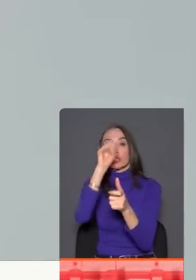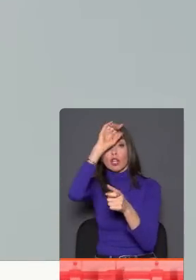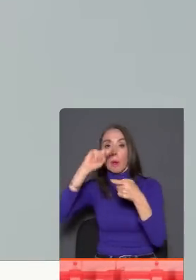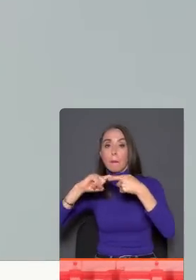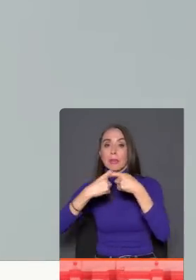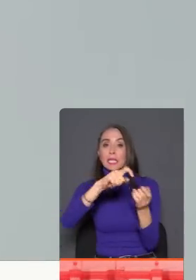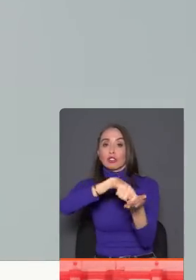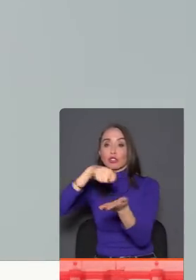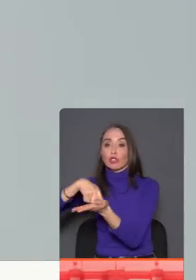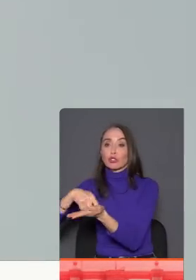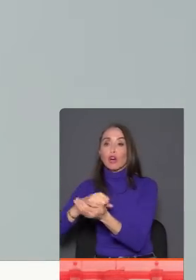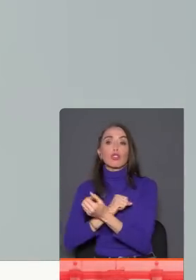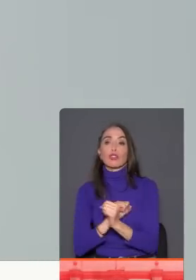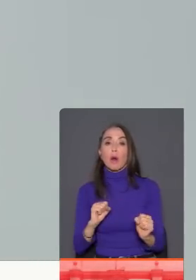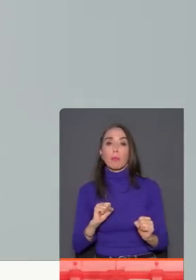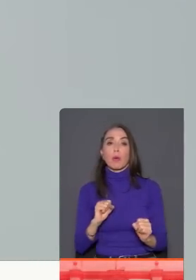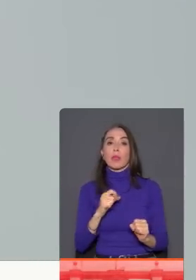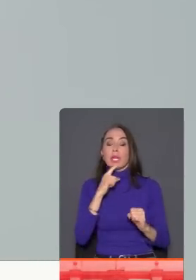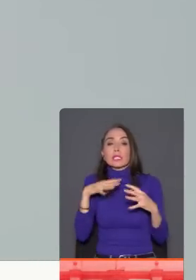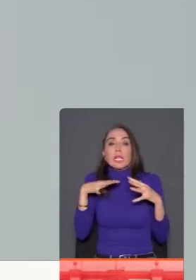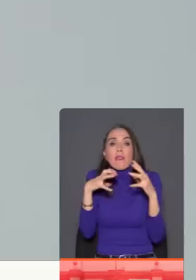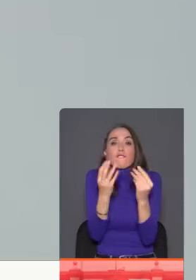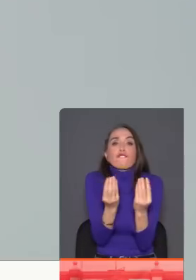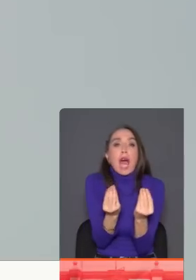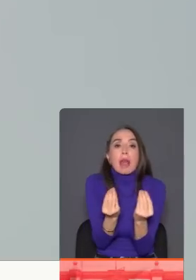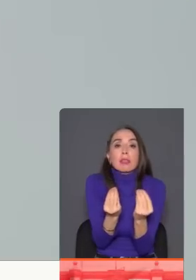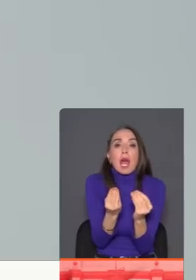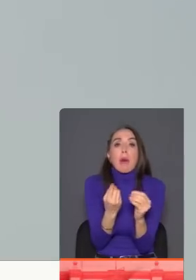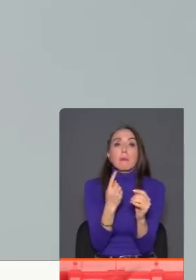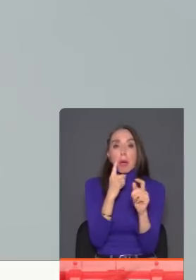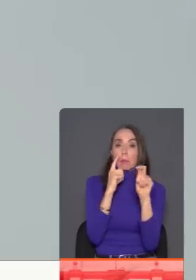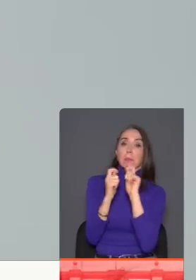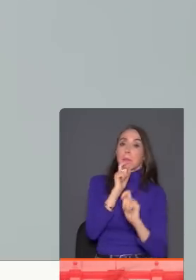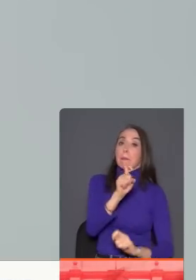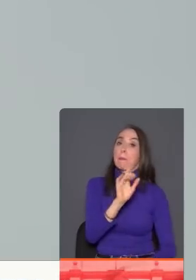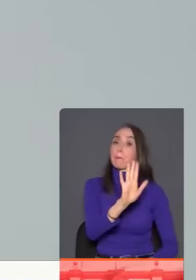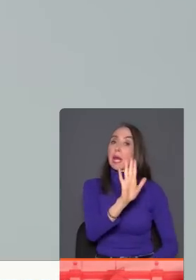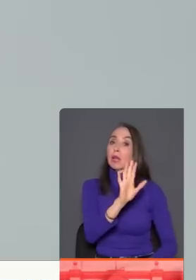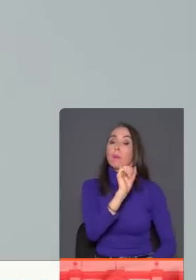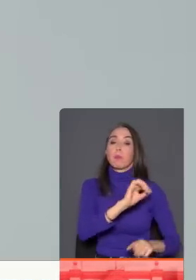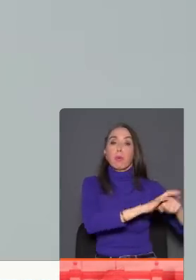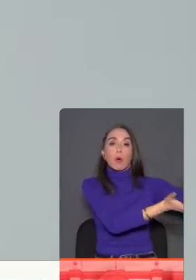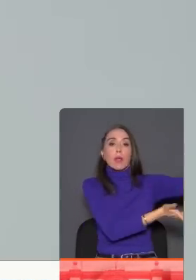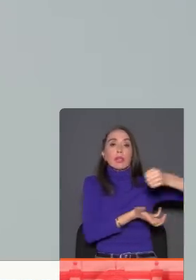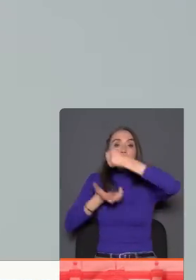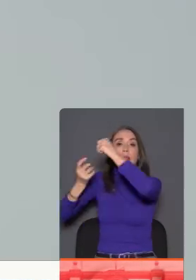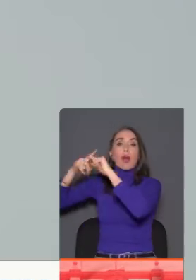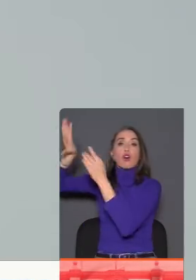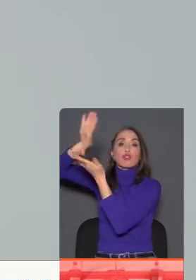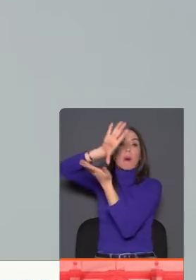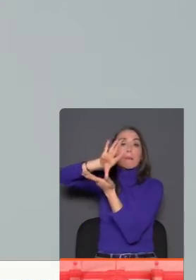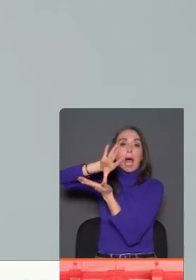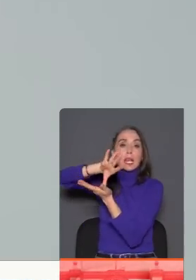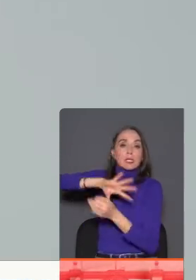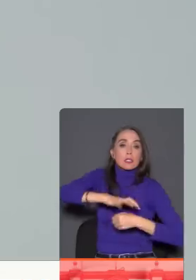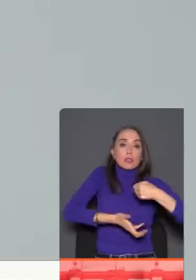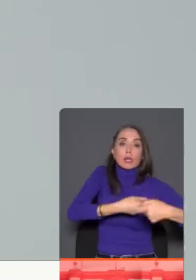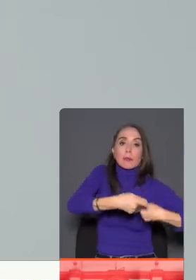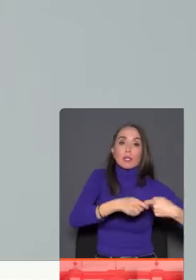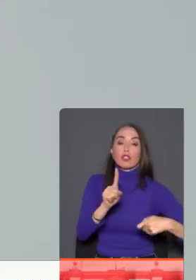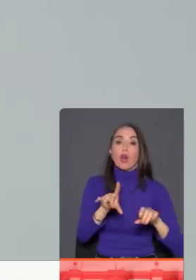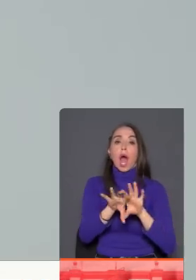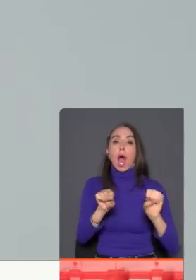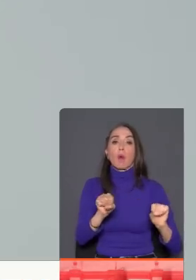seguir levantando fantasmas y amenazando con que podrían llevarse las inversiones este no ha sido el trato que el